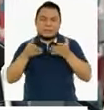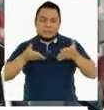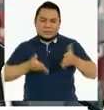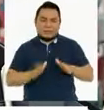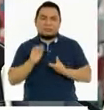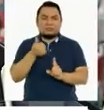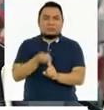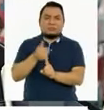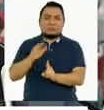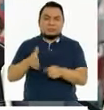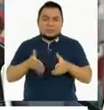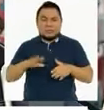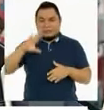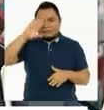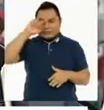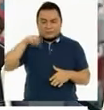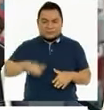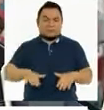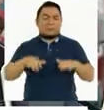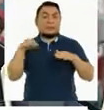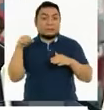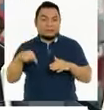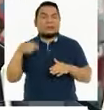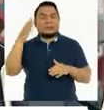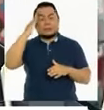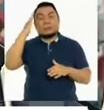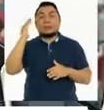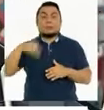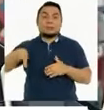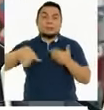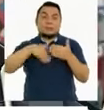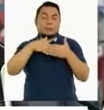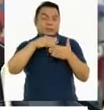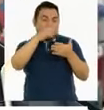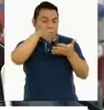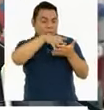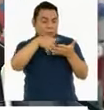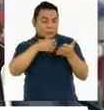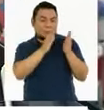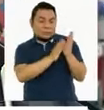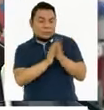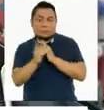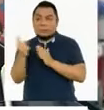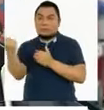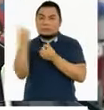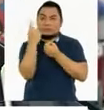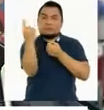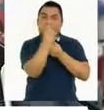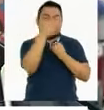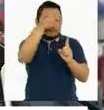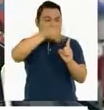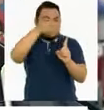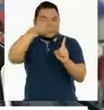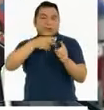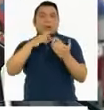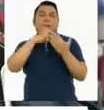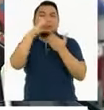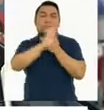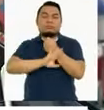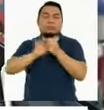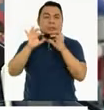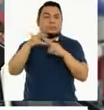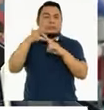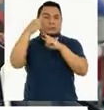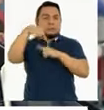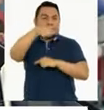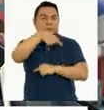ya conocemos y que estamos programando y preparando sobre todo el protocolo especial para